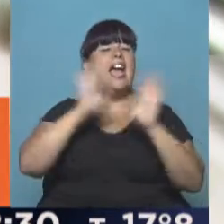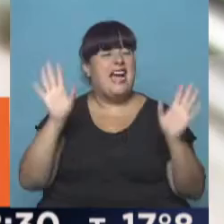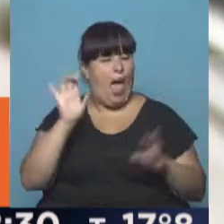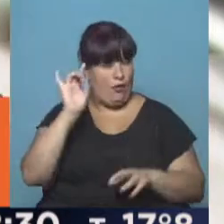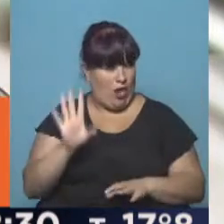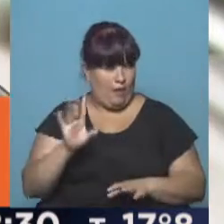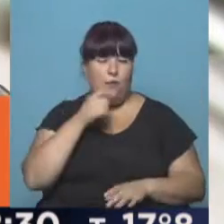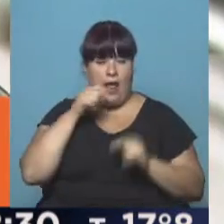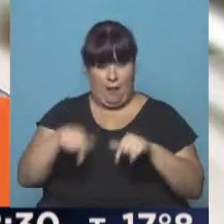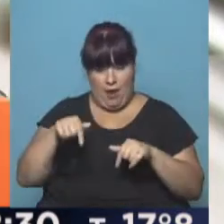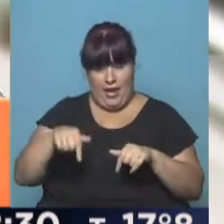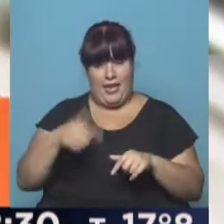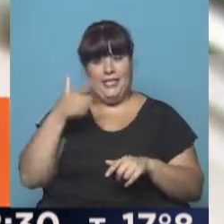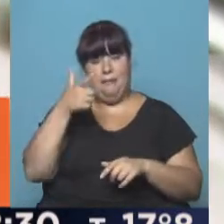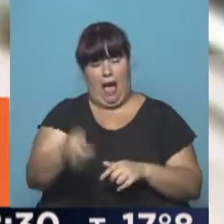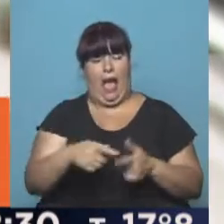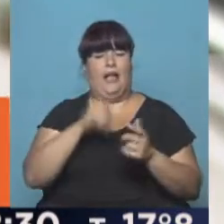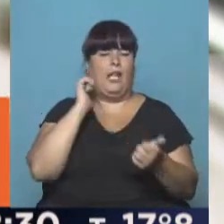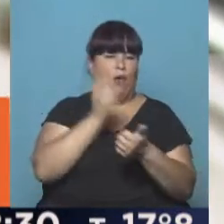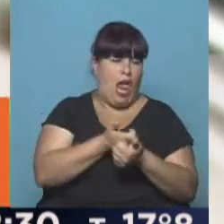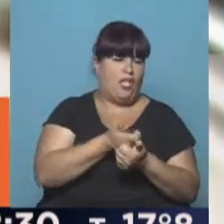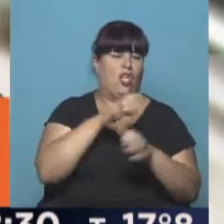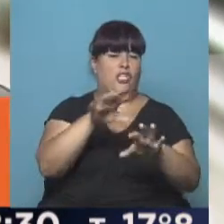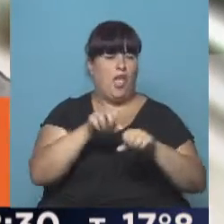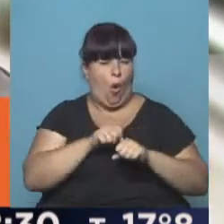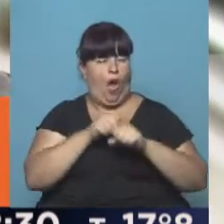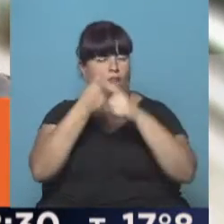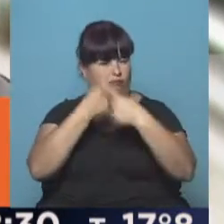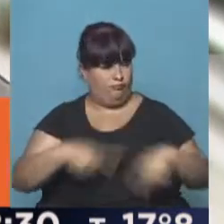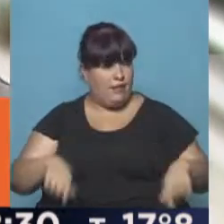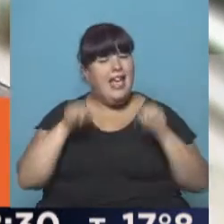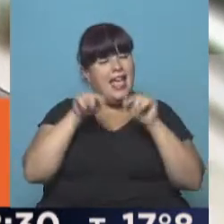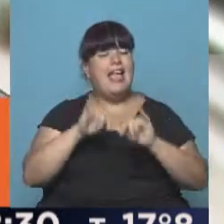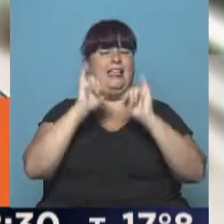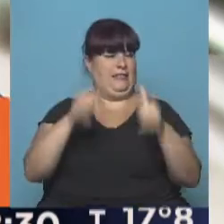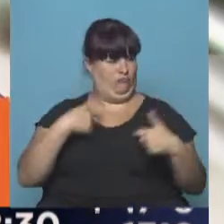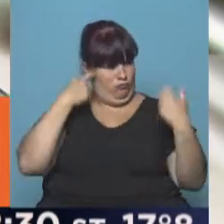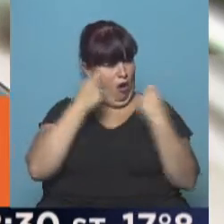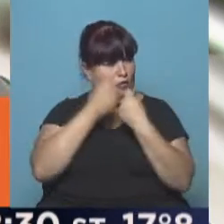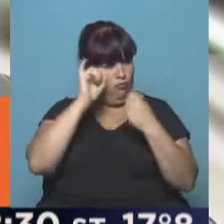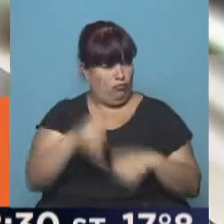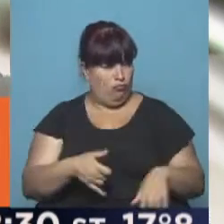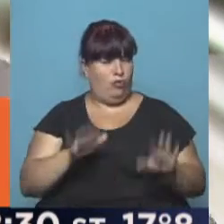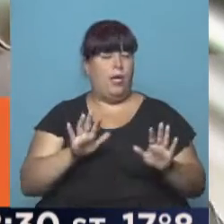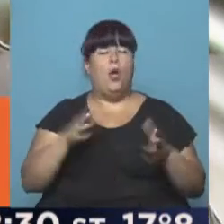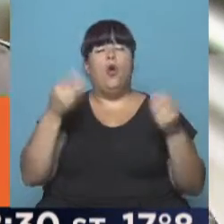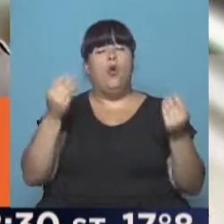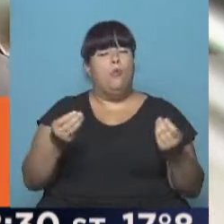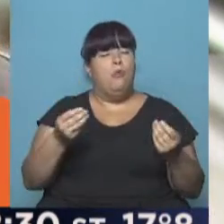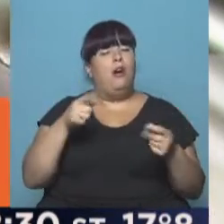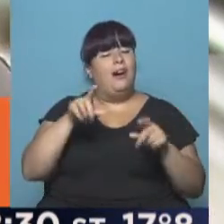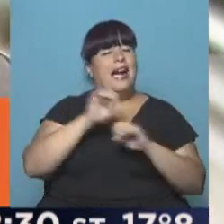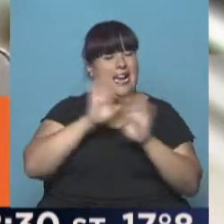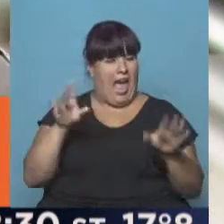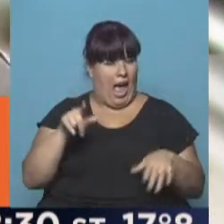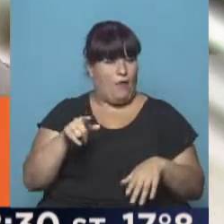por ejemplo este homicidio violación secuestro hay en este caso si estoy de acuerdo porque son casos